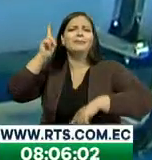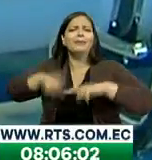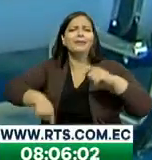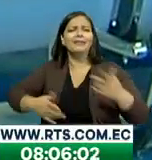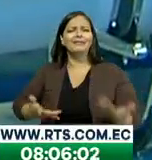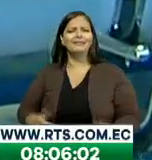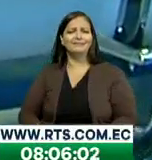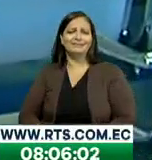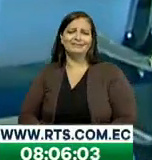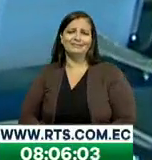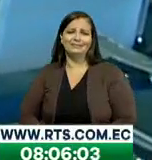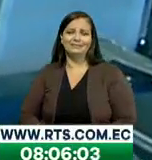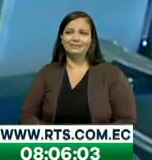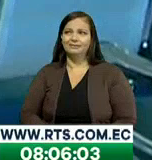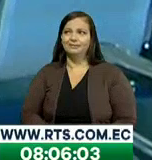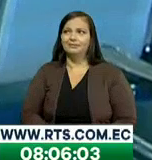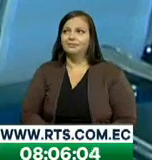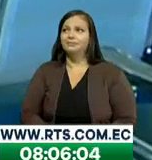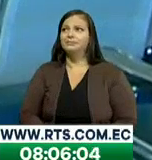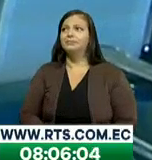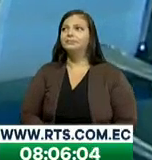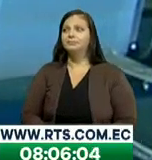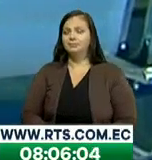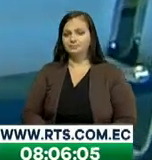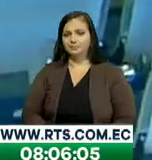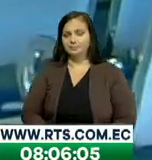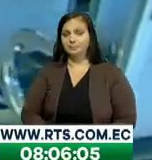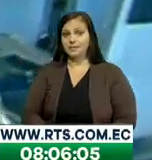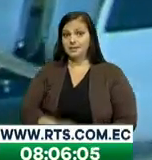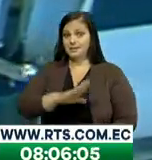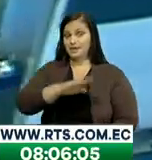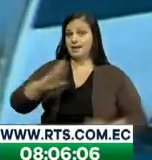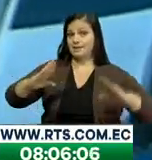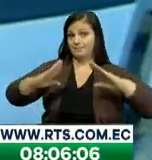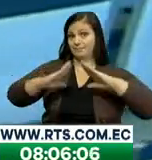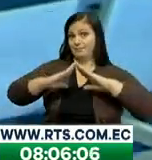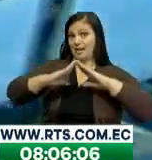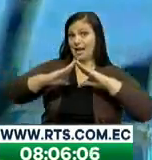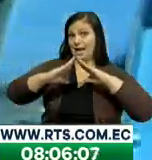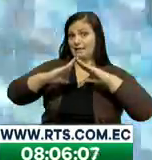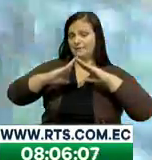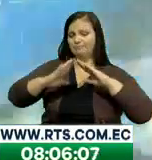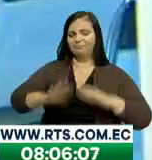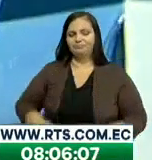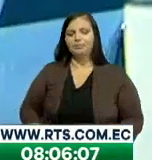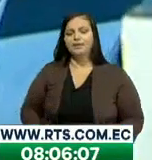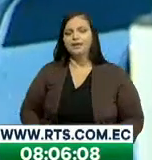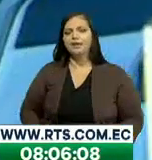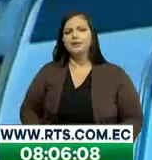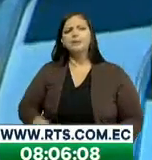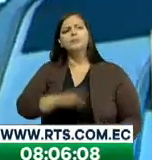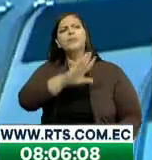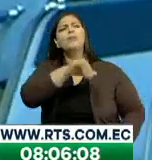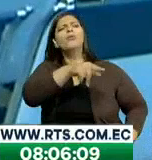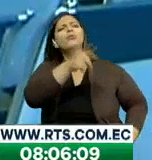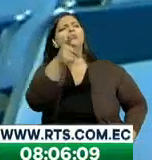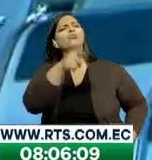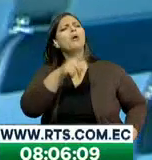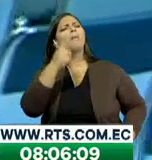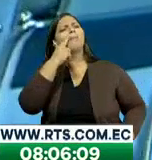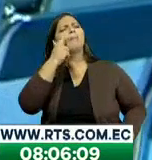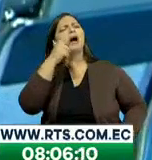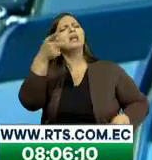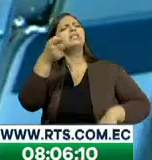Creo que a tu papá le dijeron eso, ¿no? El fierrito, claro, ajá. Tienes que hacer El tema de tierra, cambiar todo eso. Tienes que